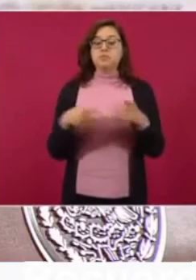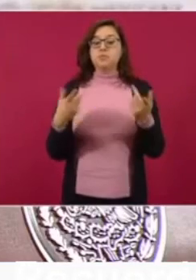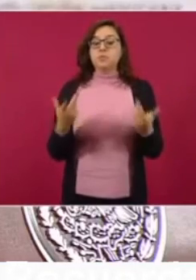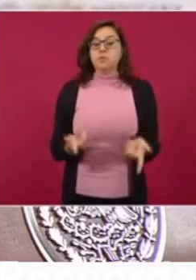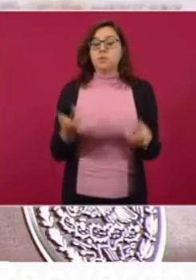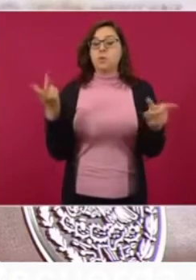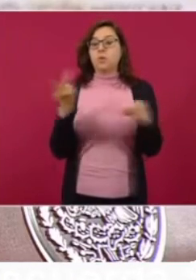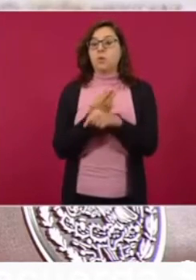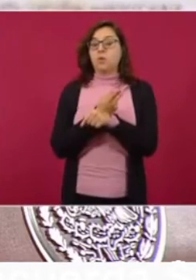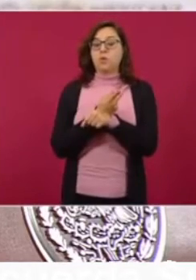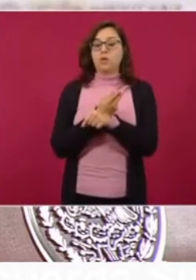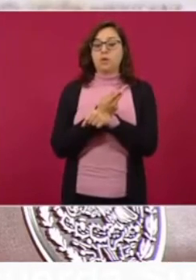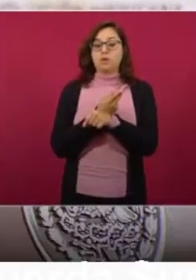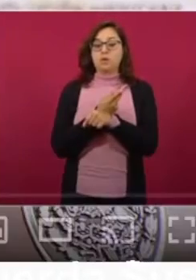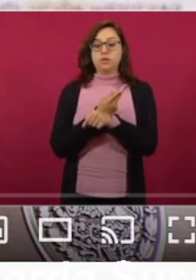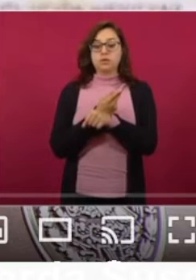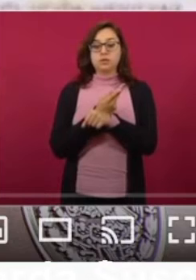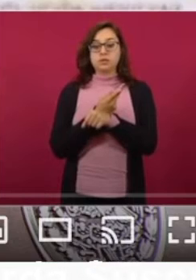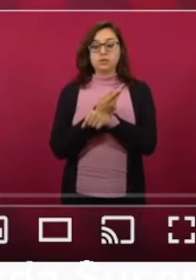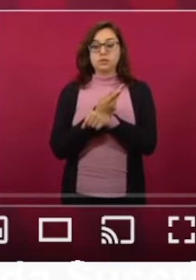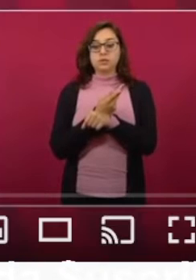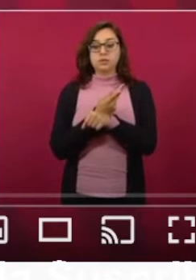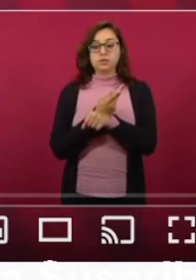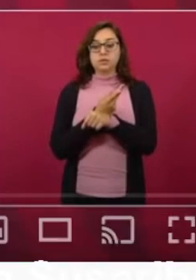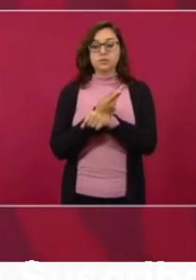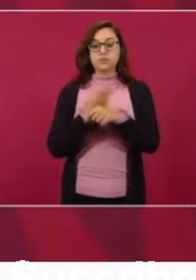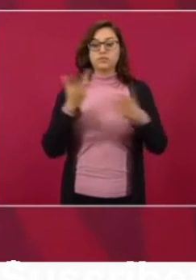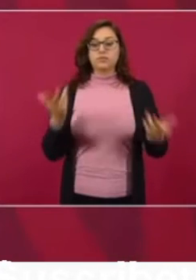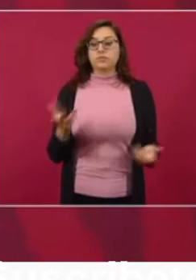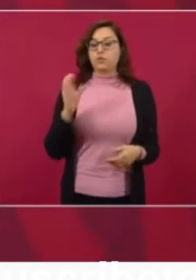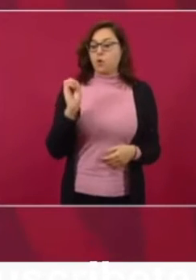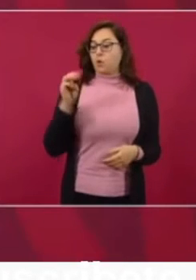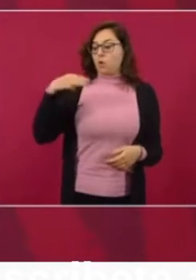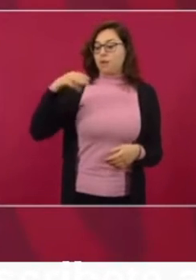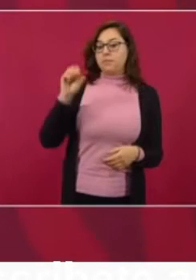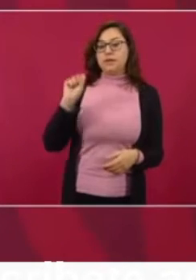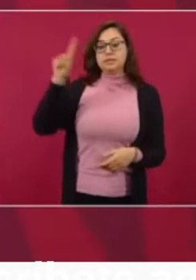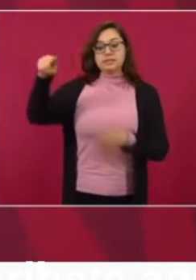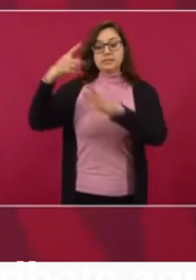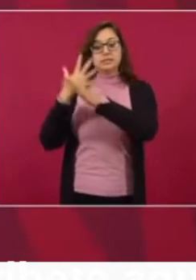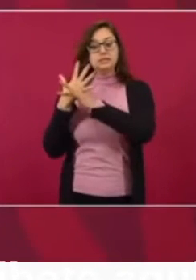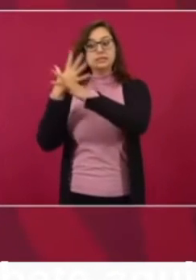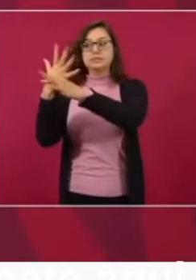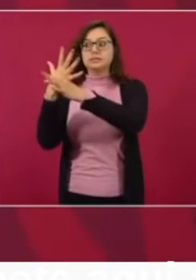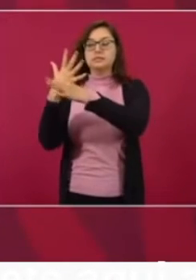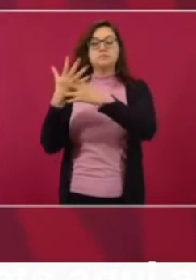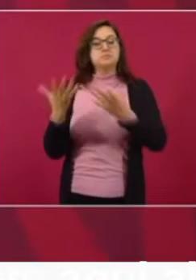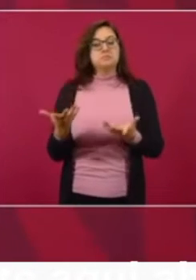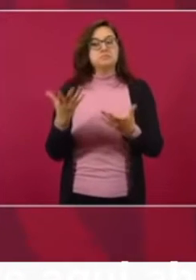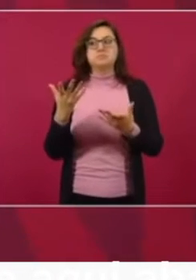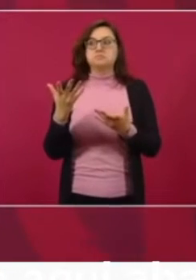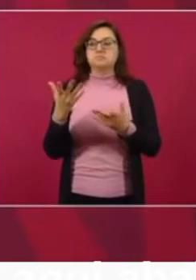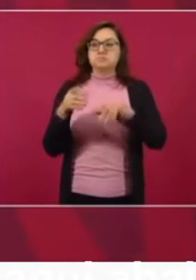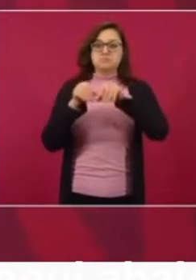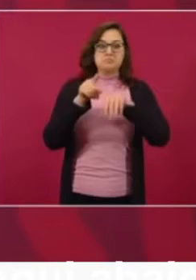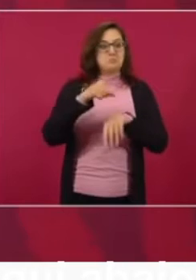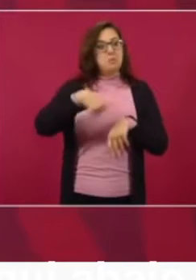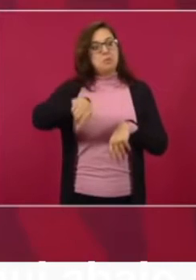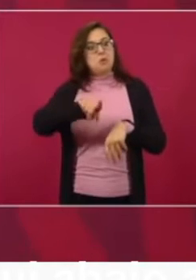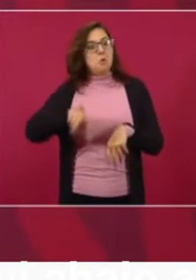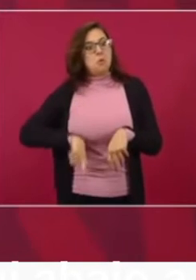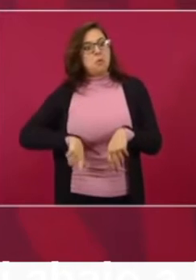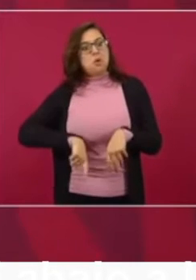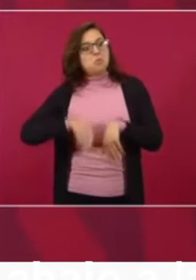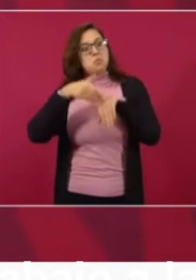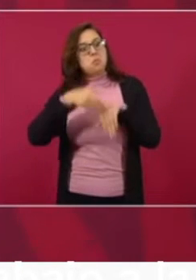no qué recomienda a la organización mundial de la salud entonces vamos a informar sobre